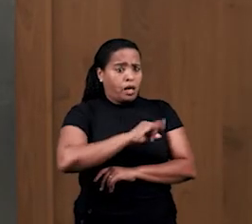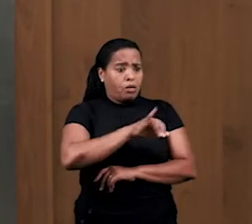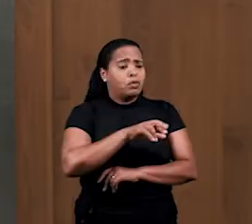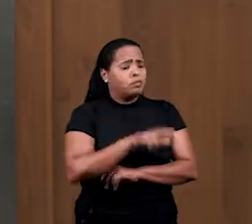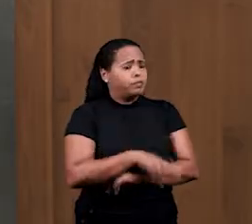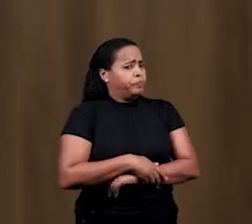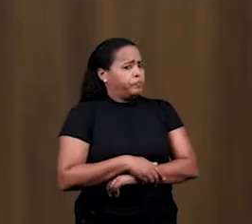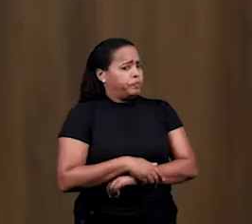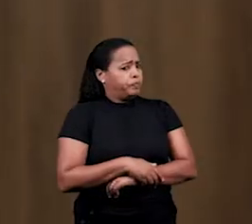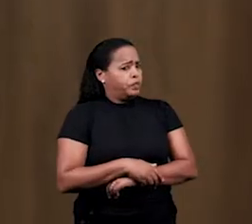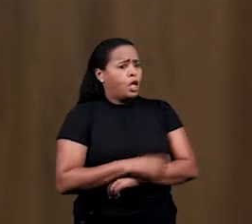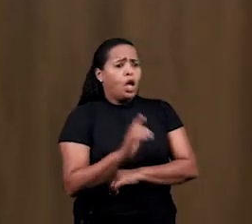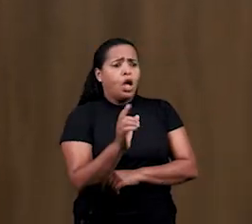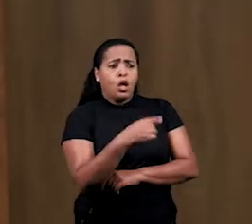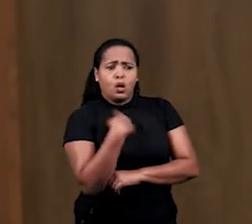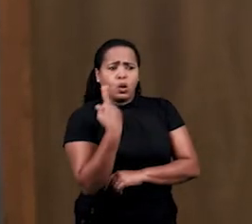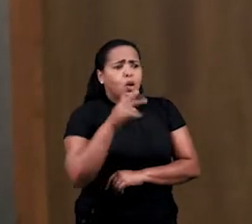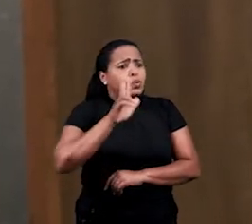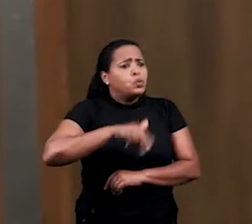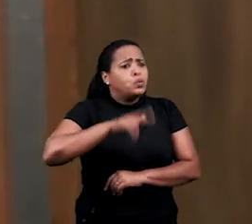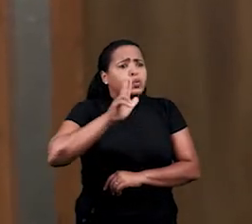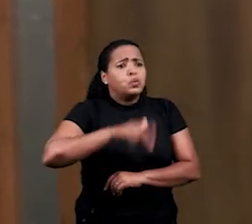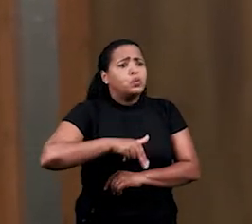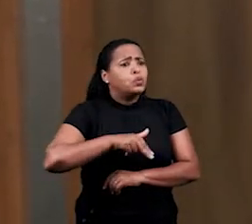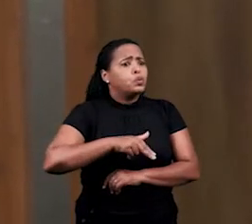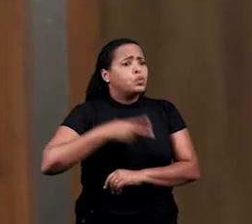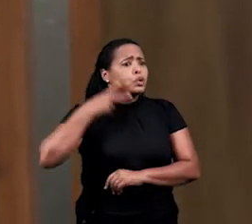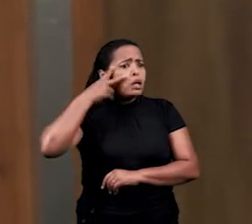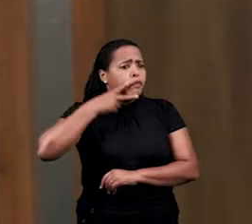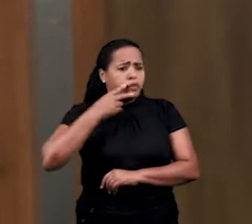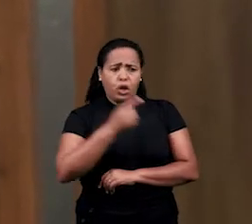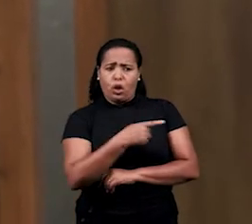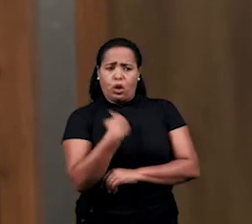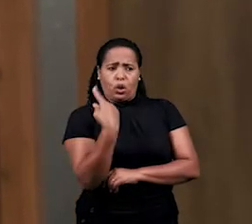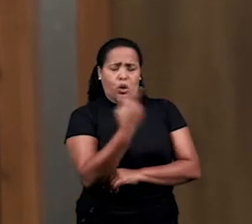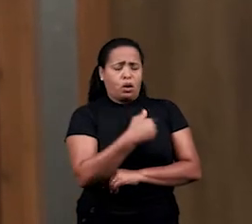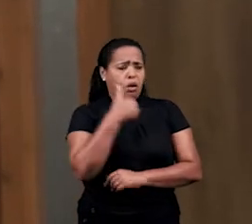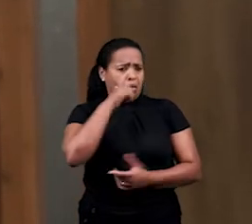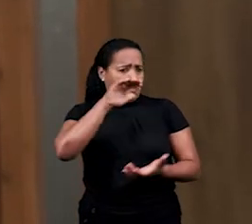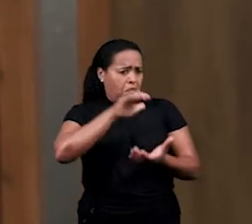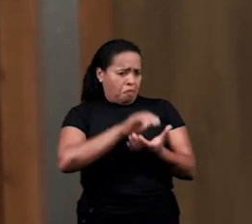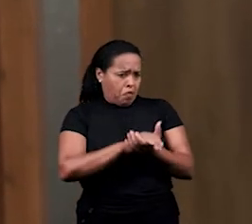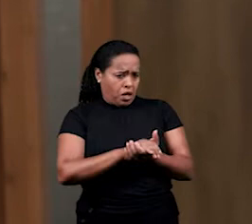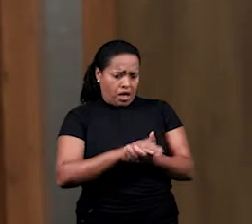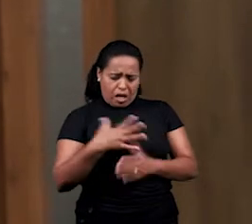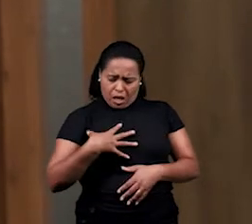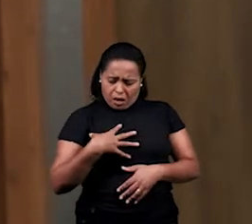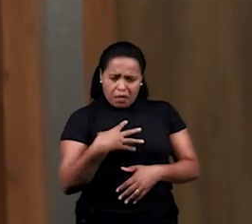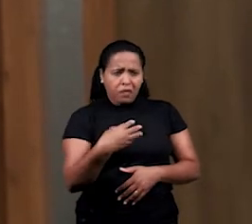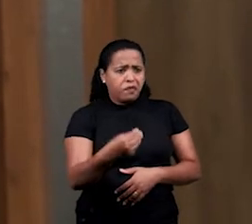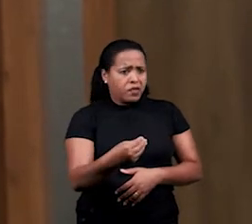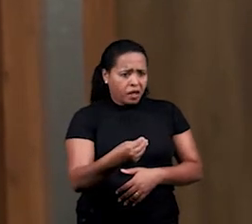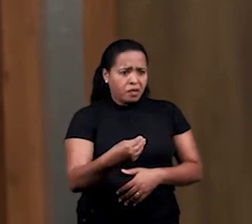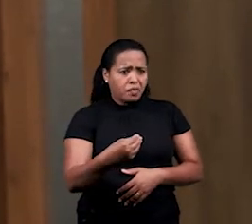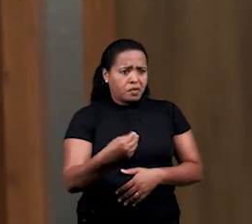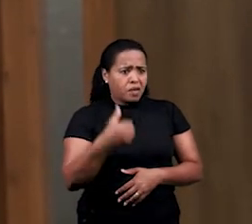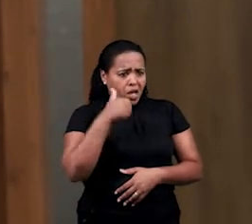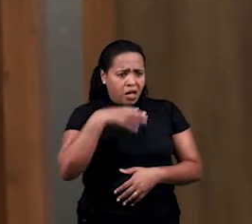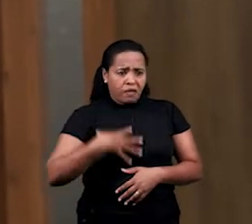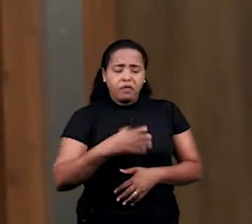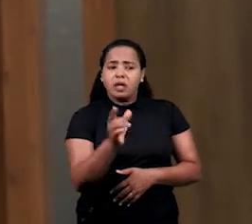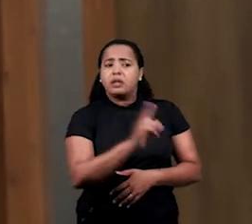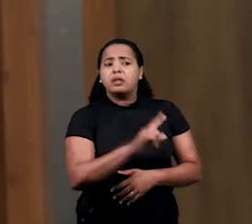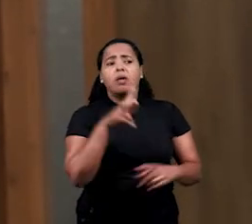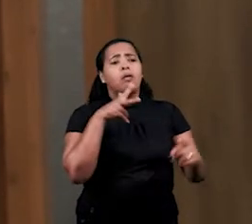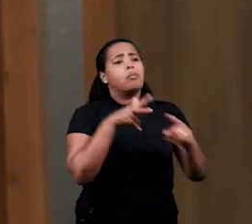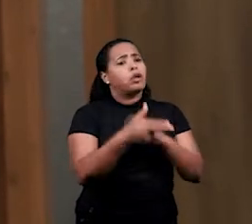así, nosotros nunca bebemos vino, y no, ni nosotros, ni nuestras mujeres, ni nuestros hijos,